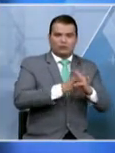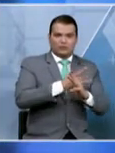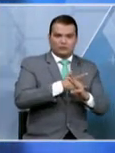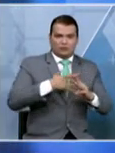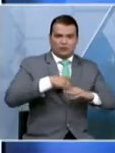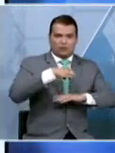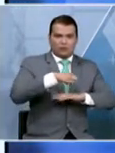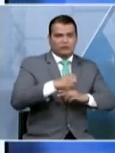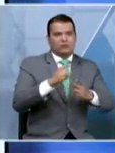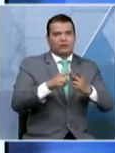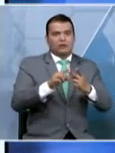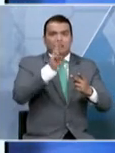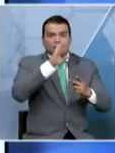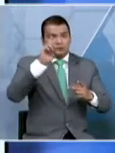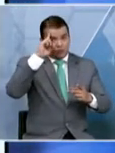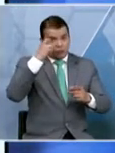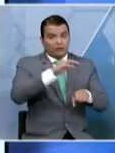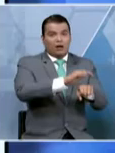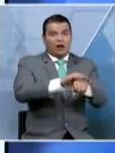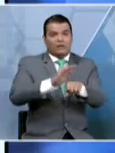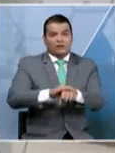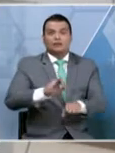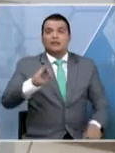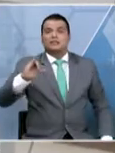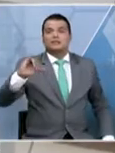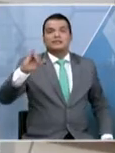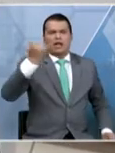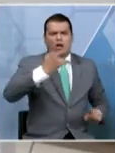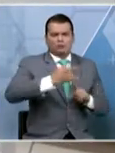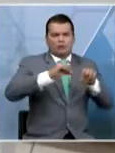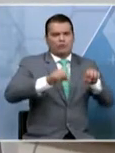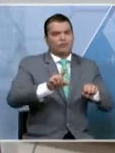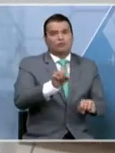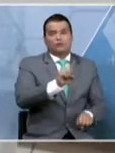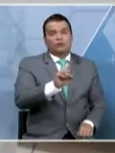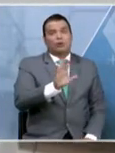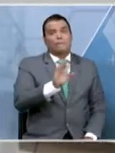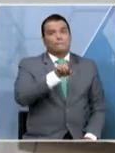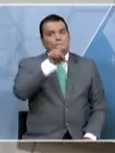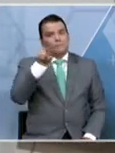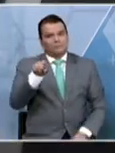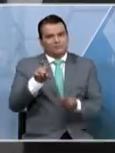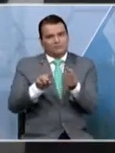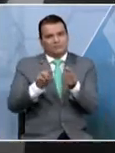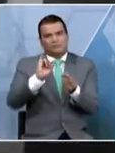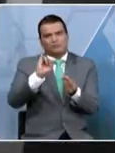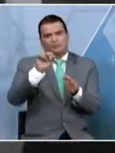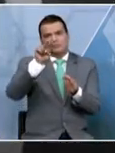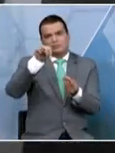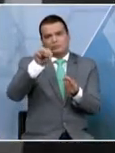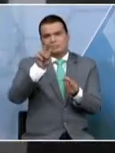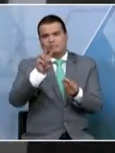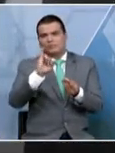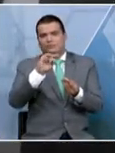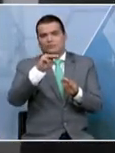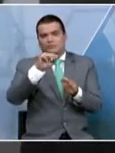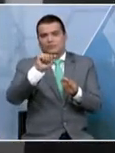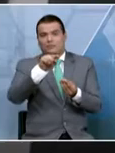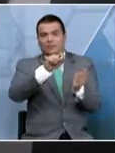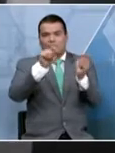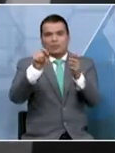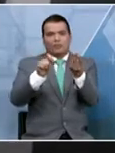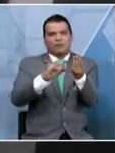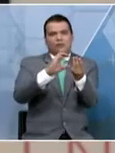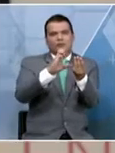recomiendan su uso fue el invima la entidad encargada de habilitar al centro de estudios en infectología pediátrica ubicada en cali para que